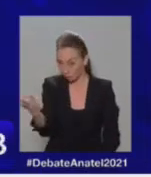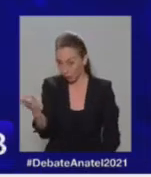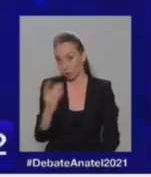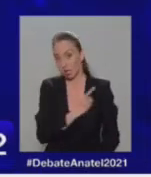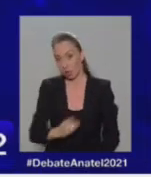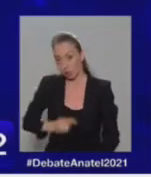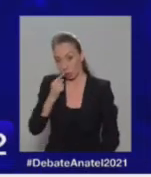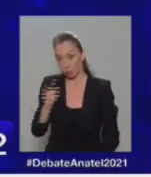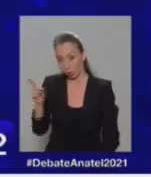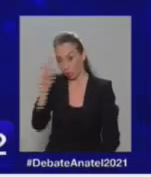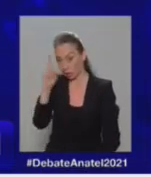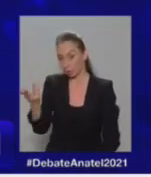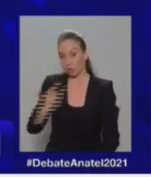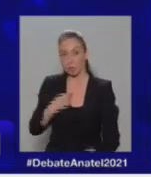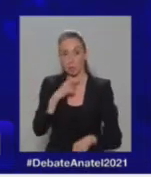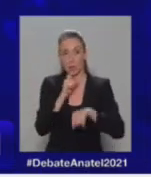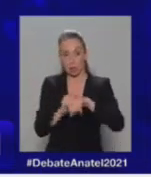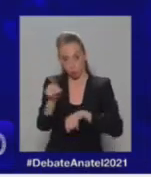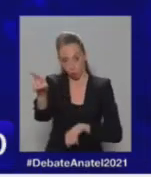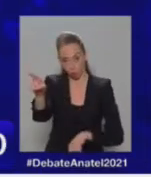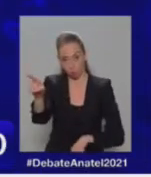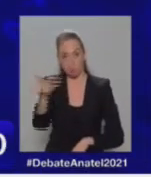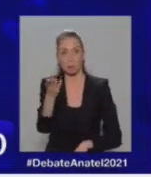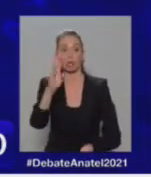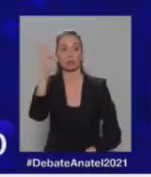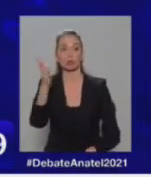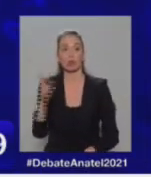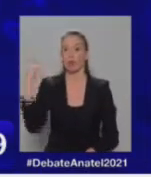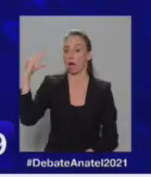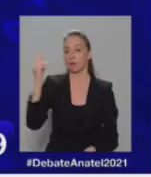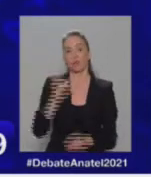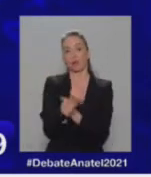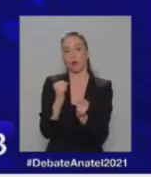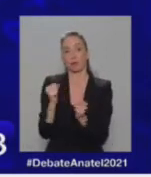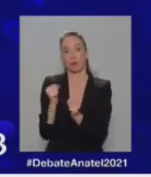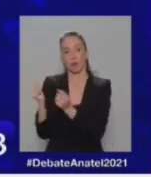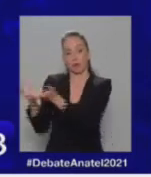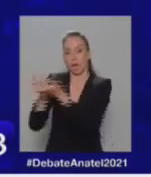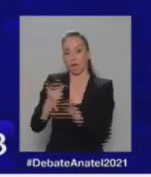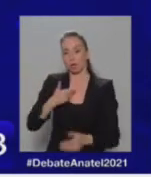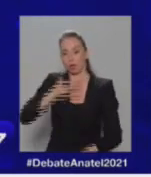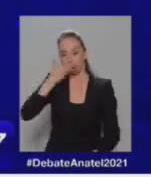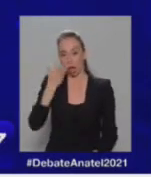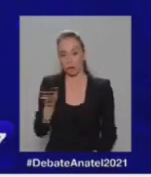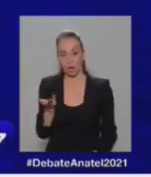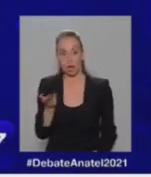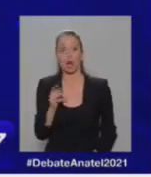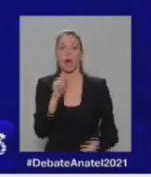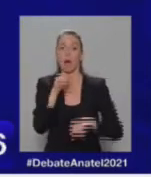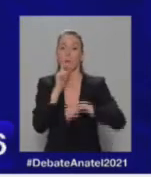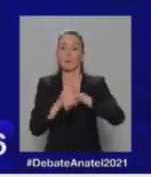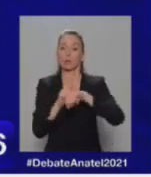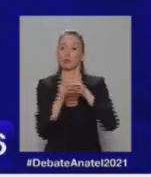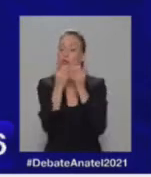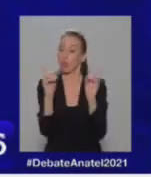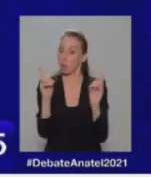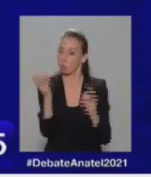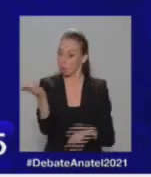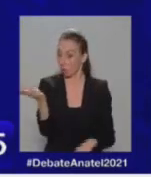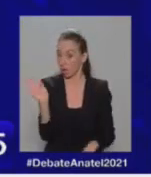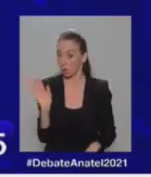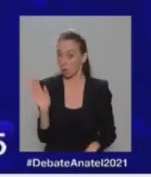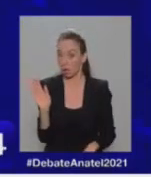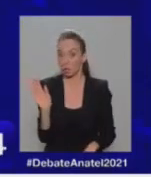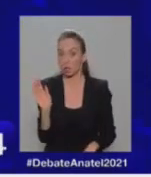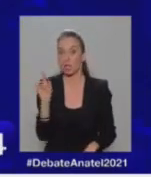las mujeres de Chile que estén en el registro social de hogares. Casi 9 millones de mujeres, hasta 200.000 pesos de marzo a septiembre. ¿Por